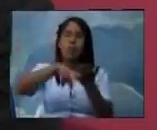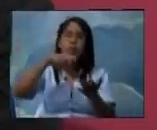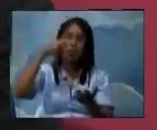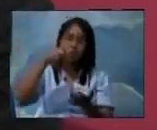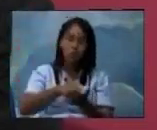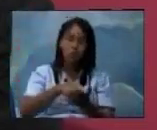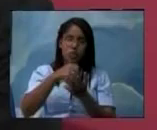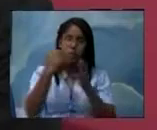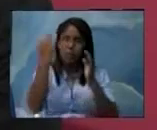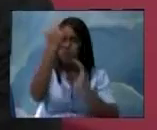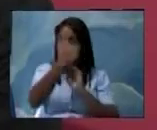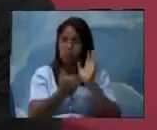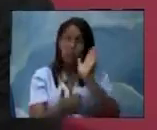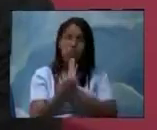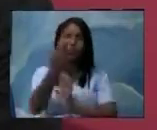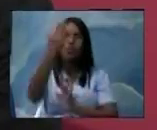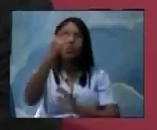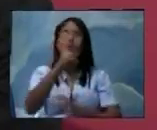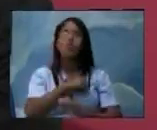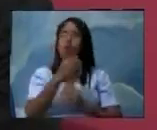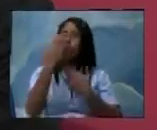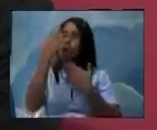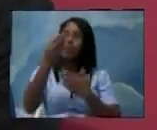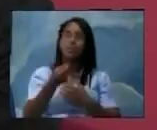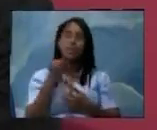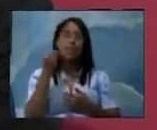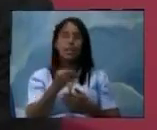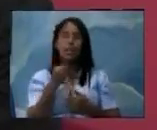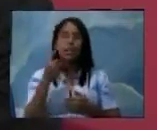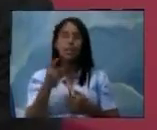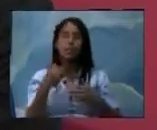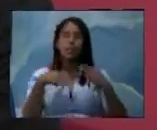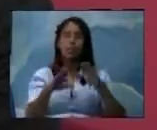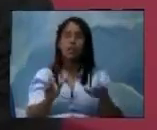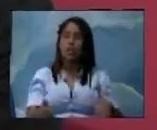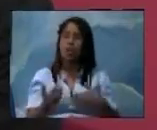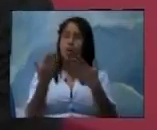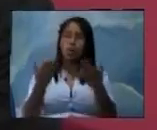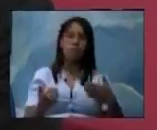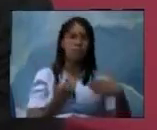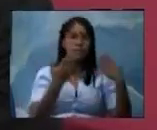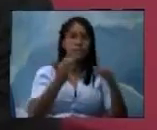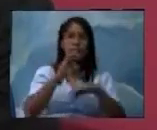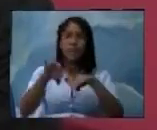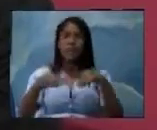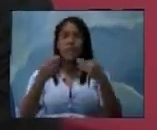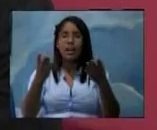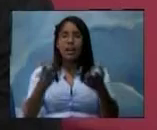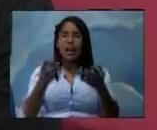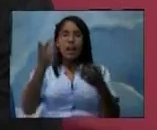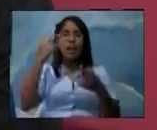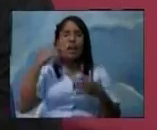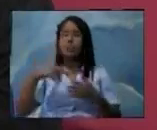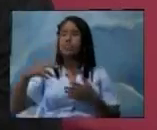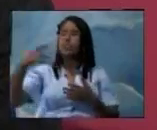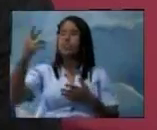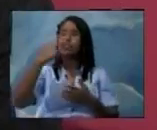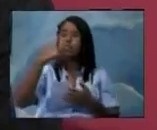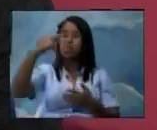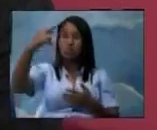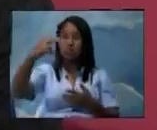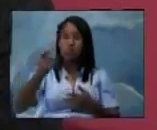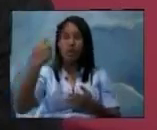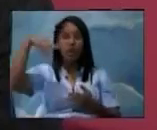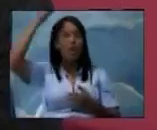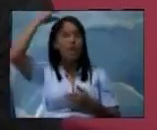sobre su rostro y se humilló ante Daniel y mandó que le ofreciesen presentes e incienso. El rey habló